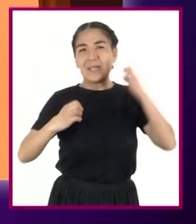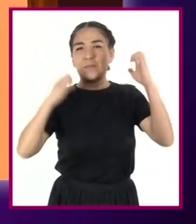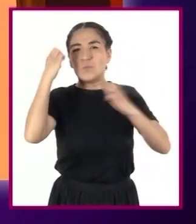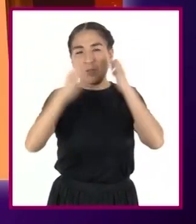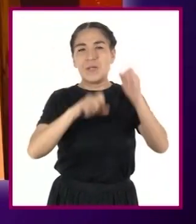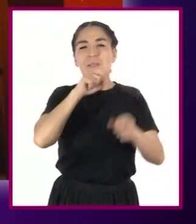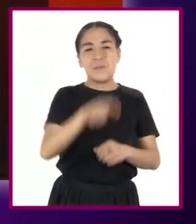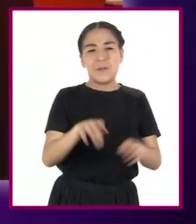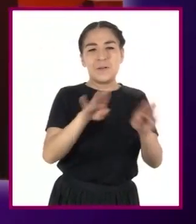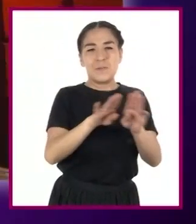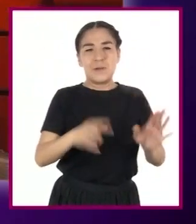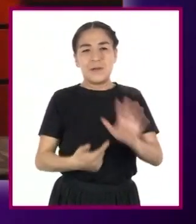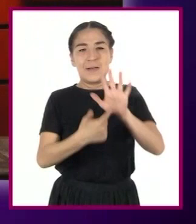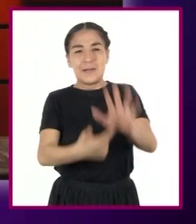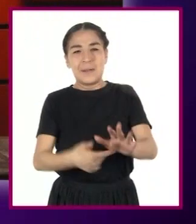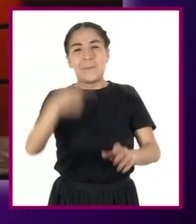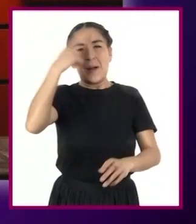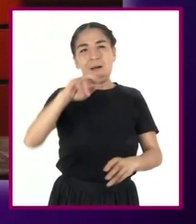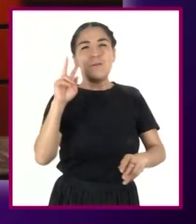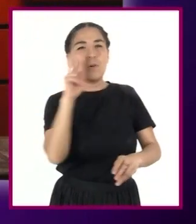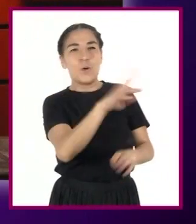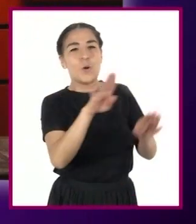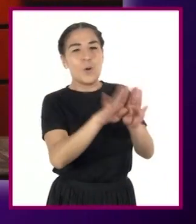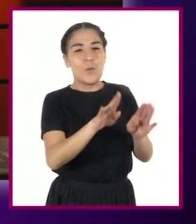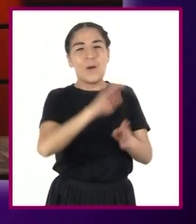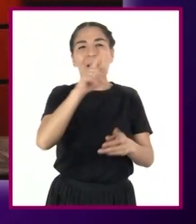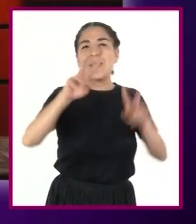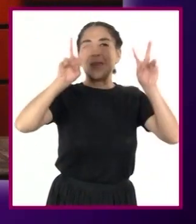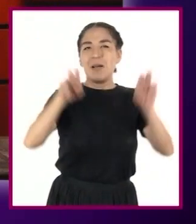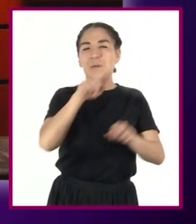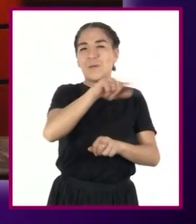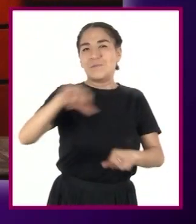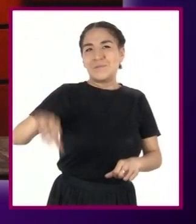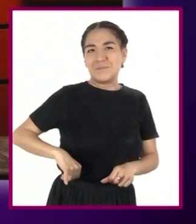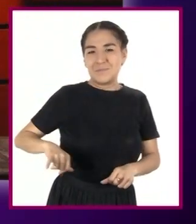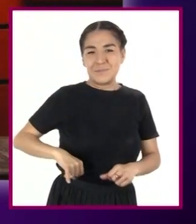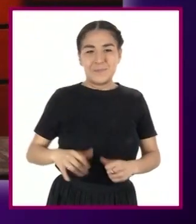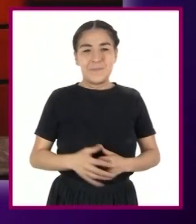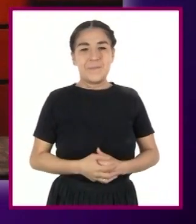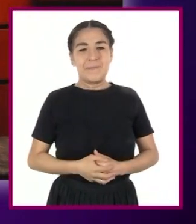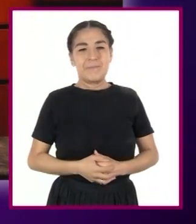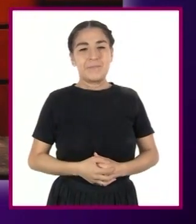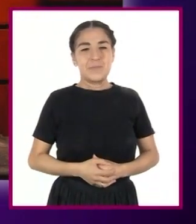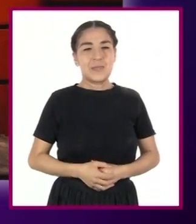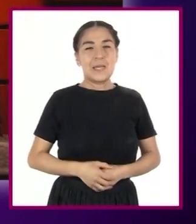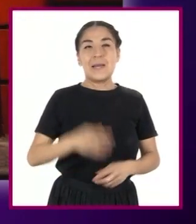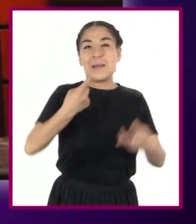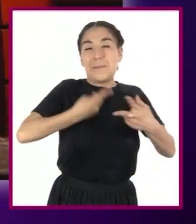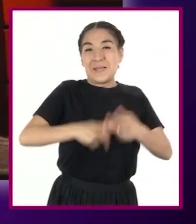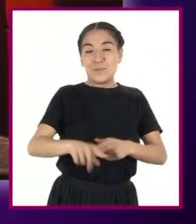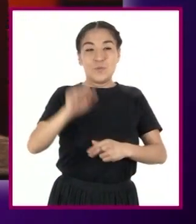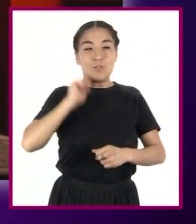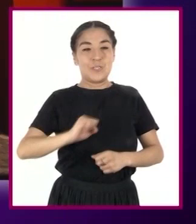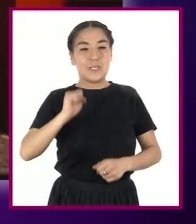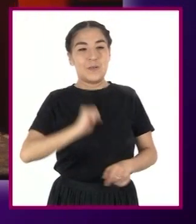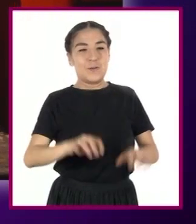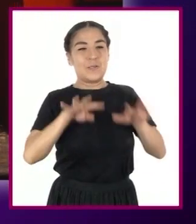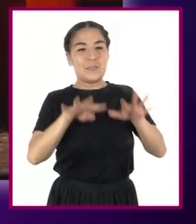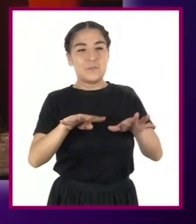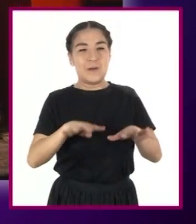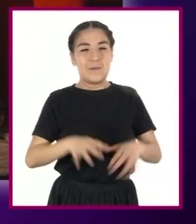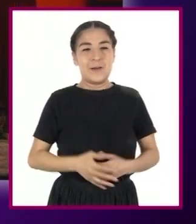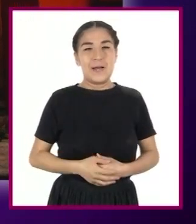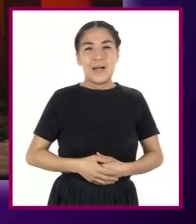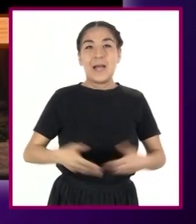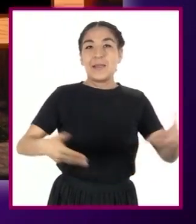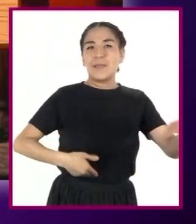incluso por coleccionistas que desean escenificar un tema concreto de su interés. A principios del siglo XIX, el teatro era